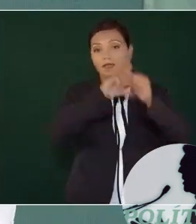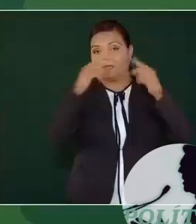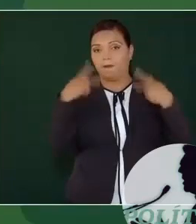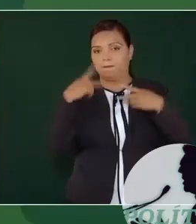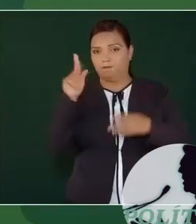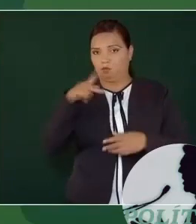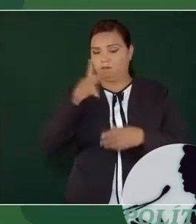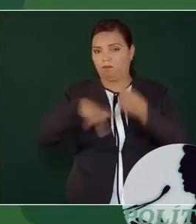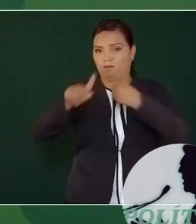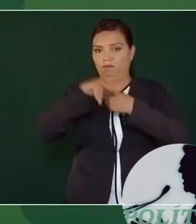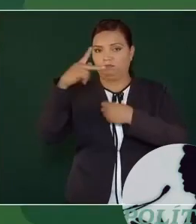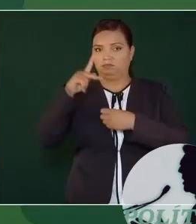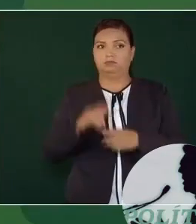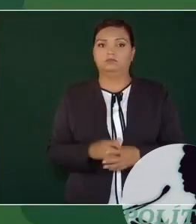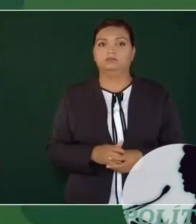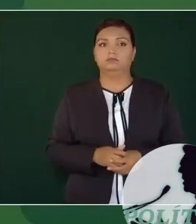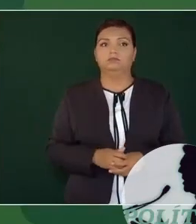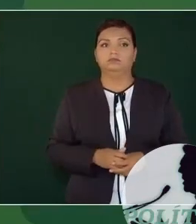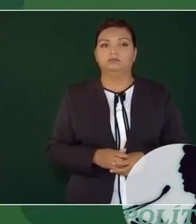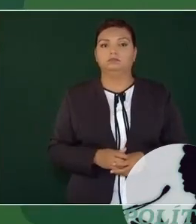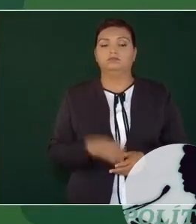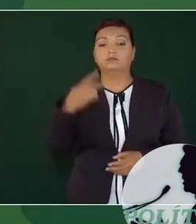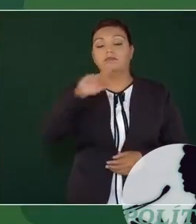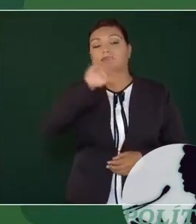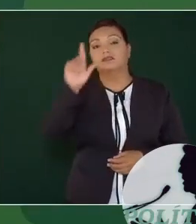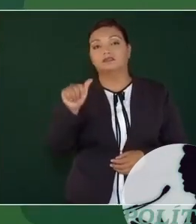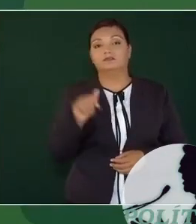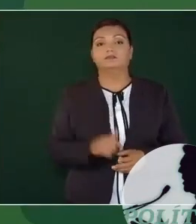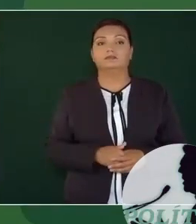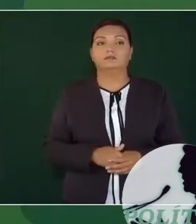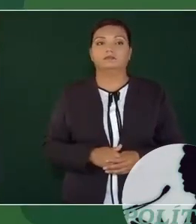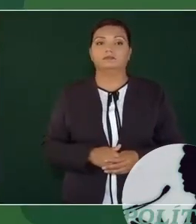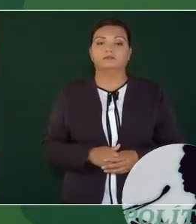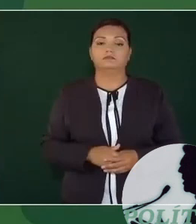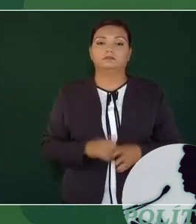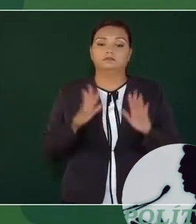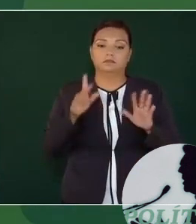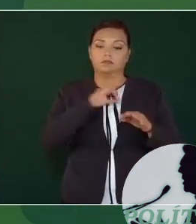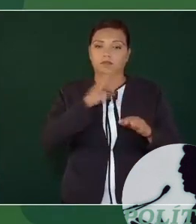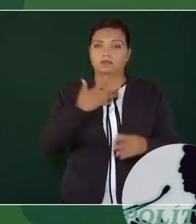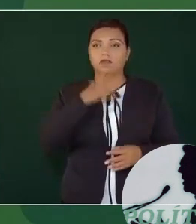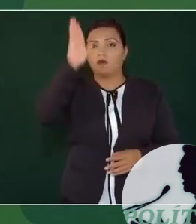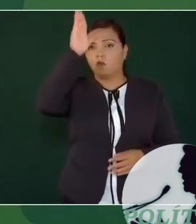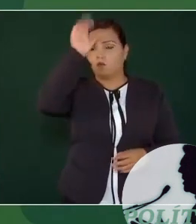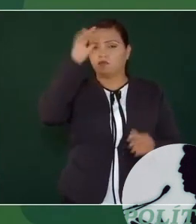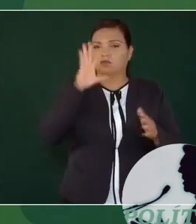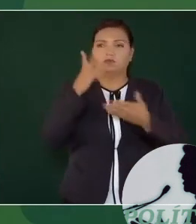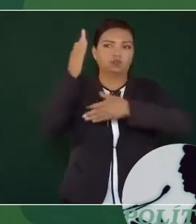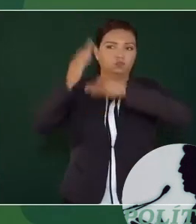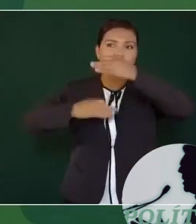Entonces, ya se había llegado al acuerdo,